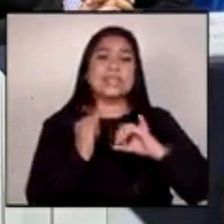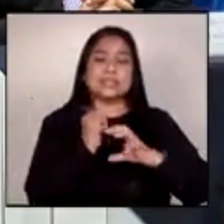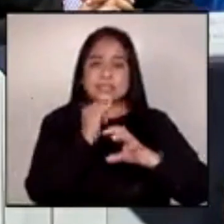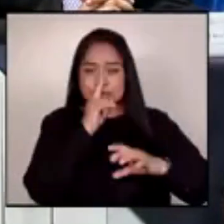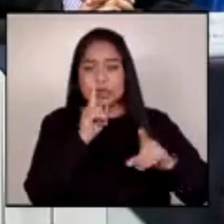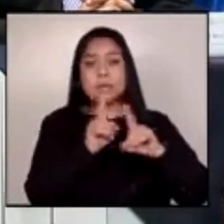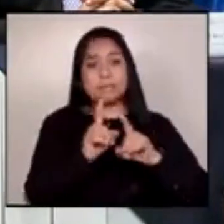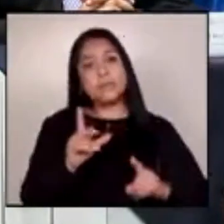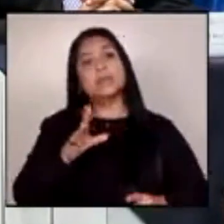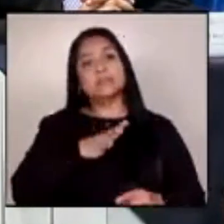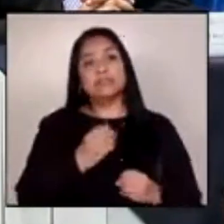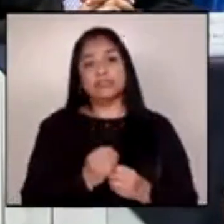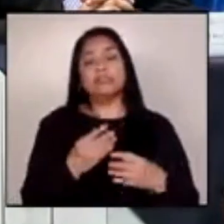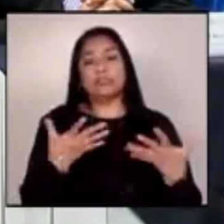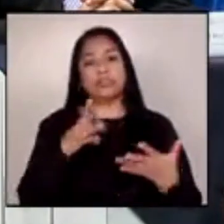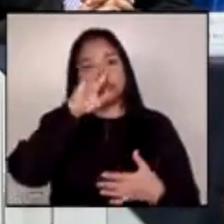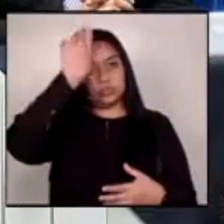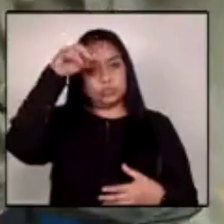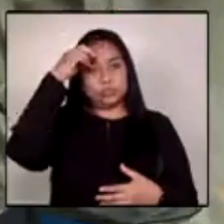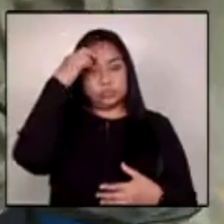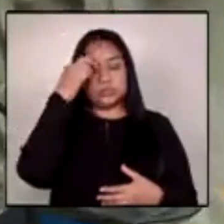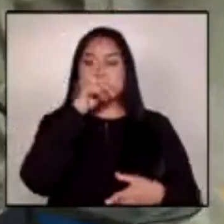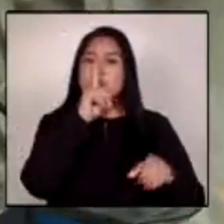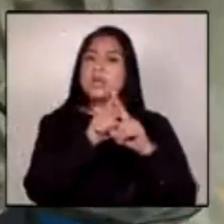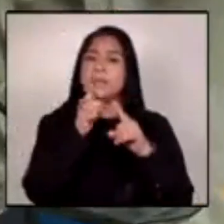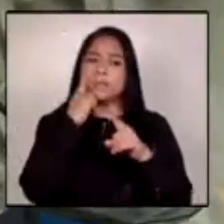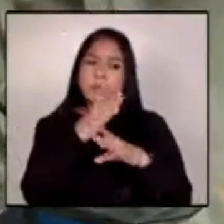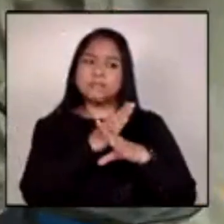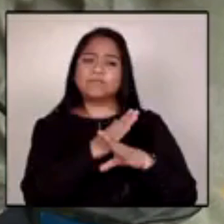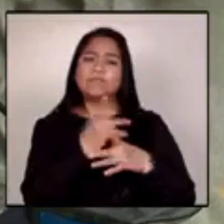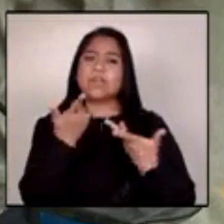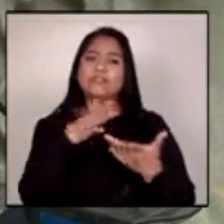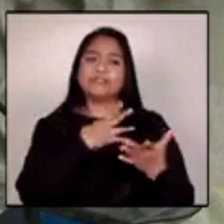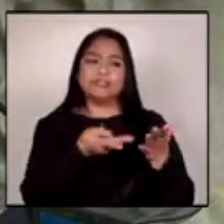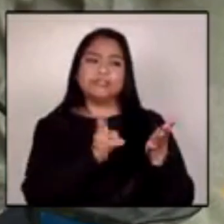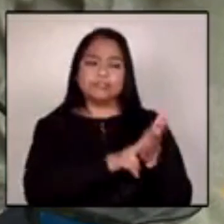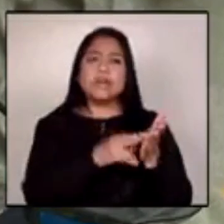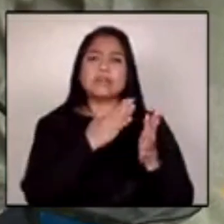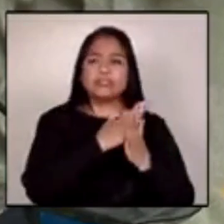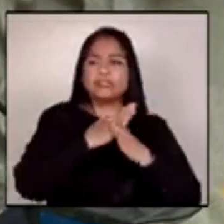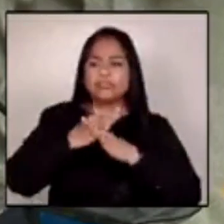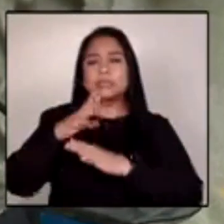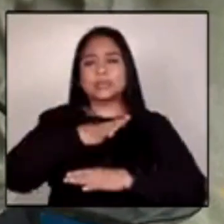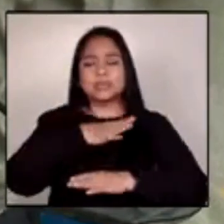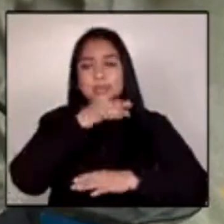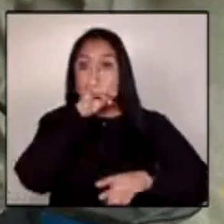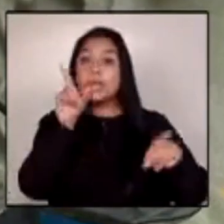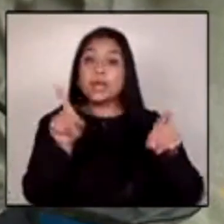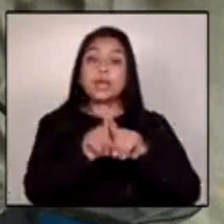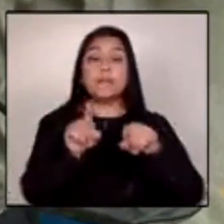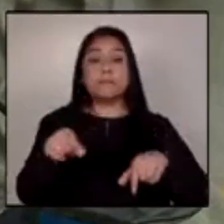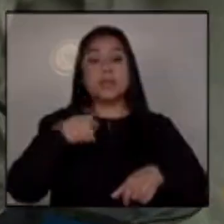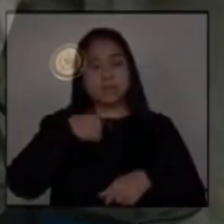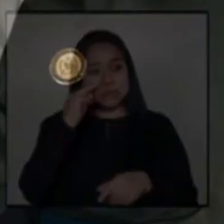hay bastantes políticas y medidas que se han implementado. Asimismo, pues estamos